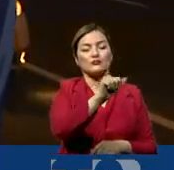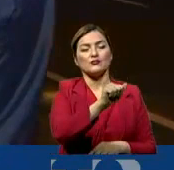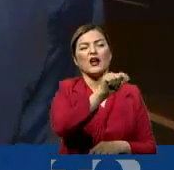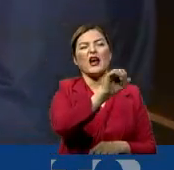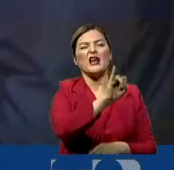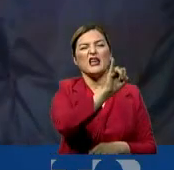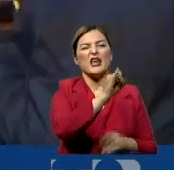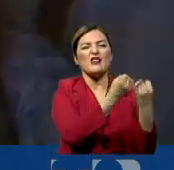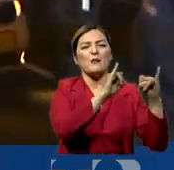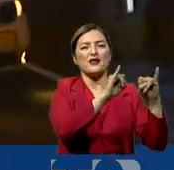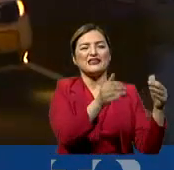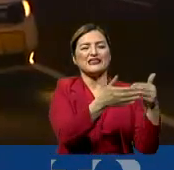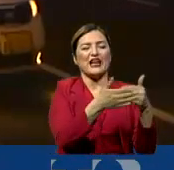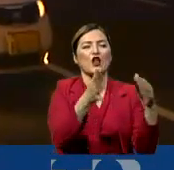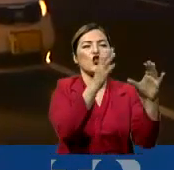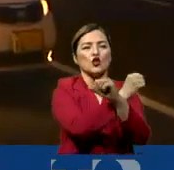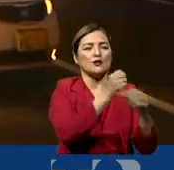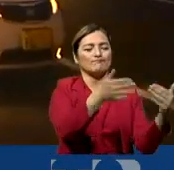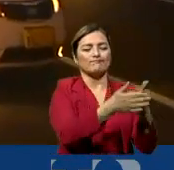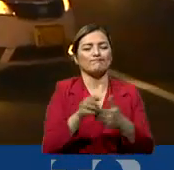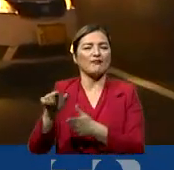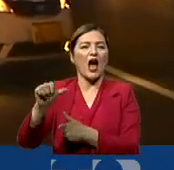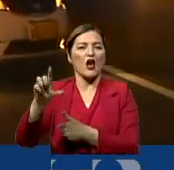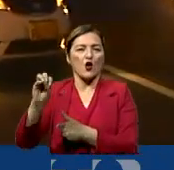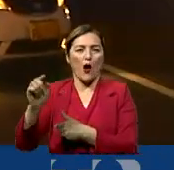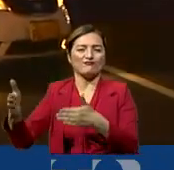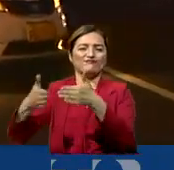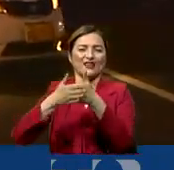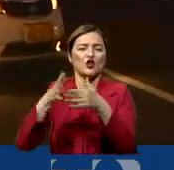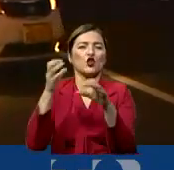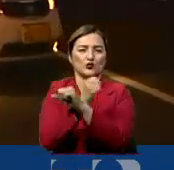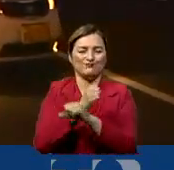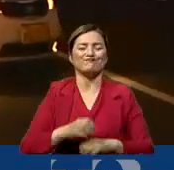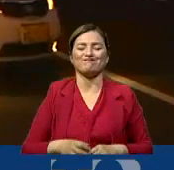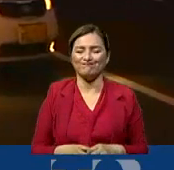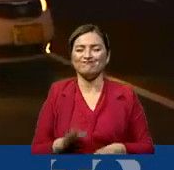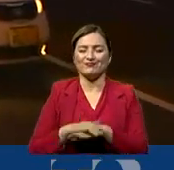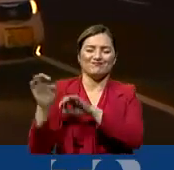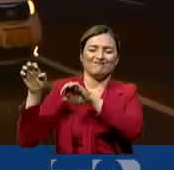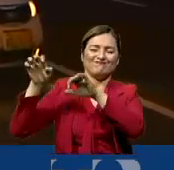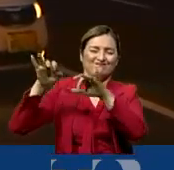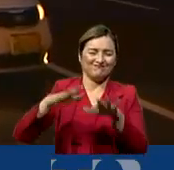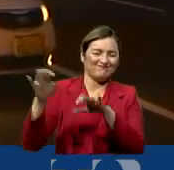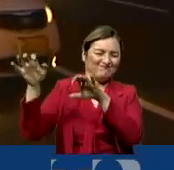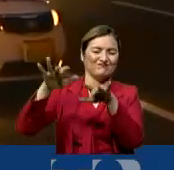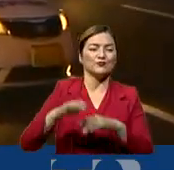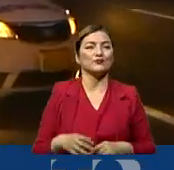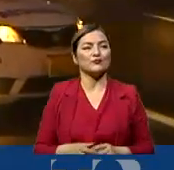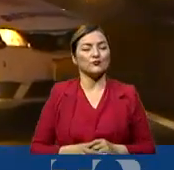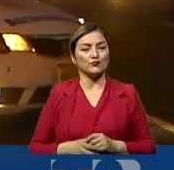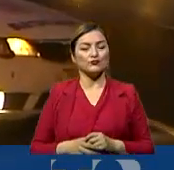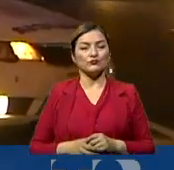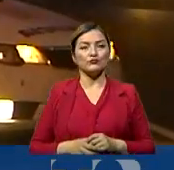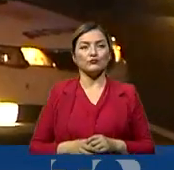por el tema de los deslizamientos de tierra y los derrumbes que se han registrado constantemente en estas zonas del país. Durante estas